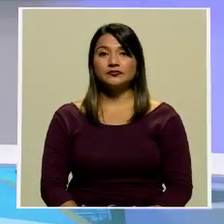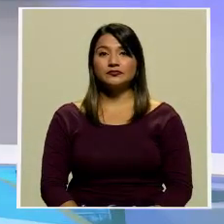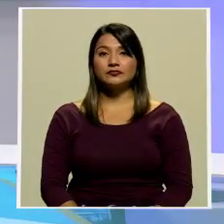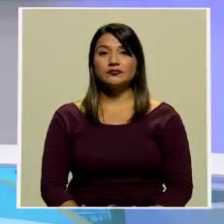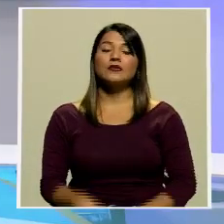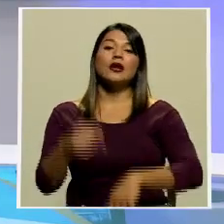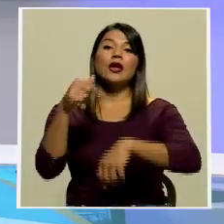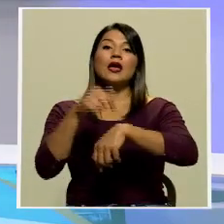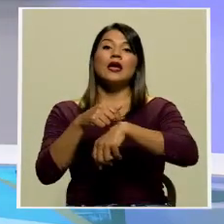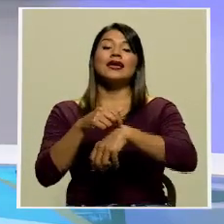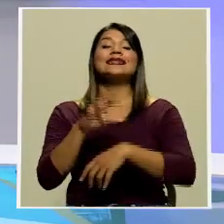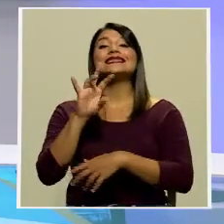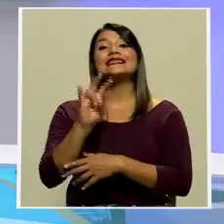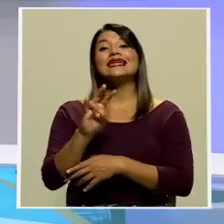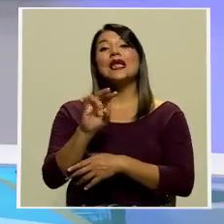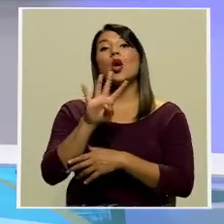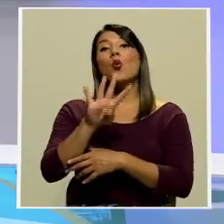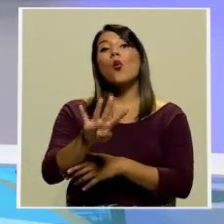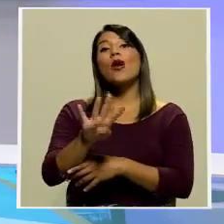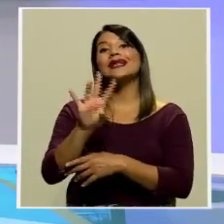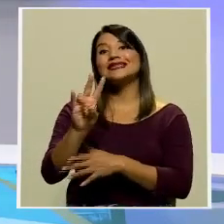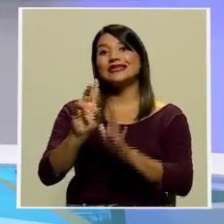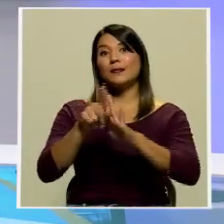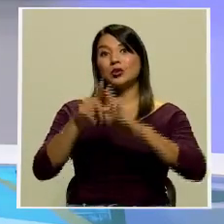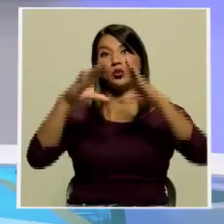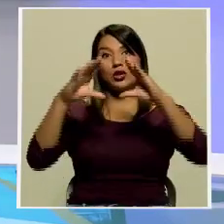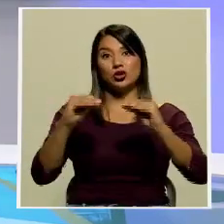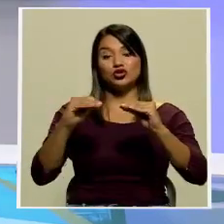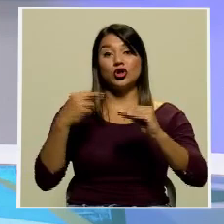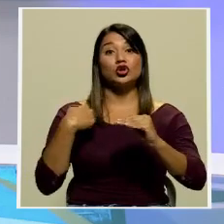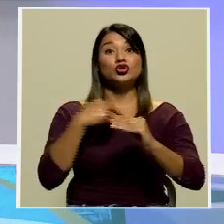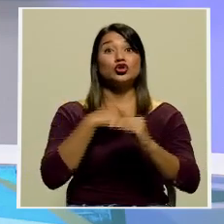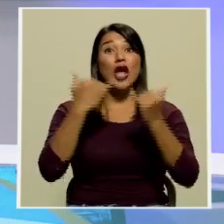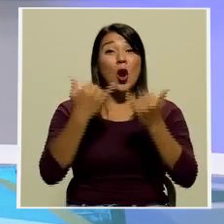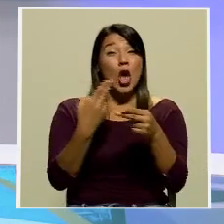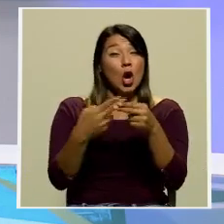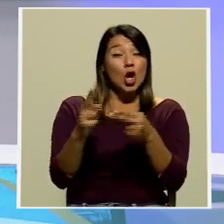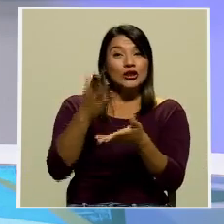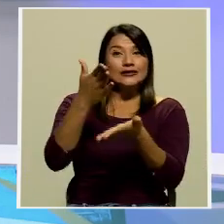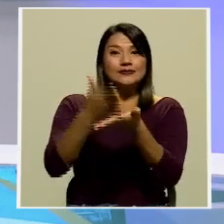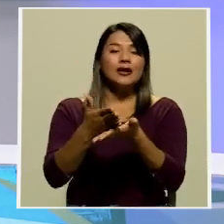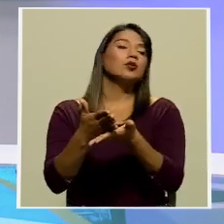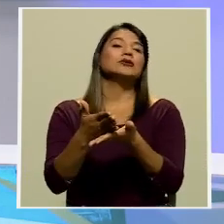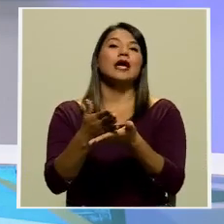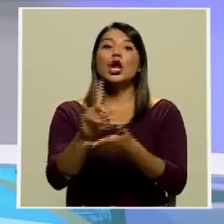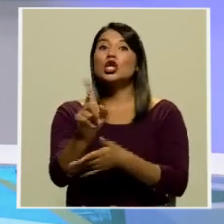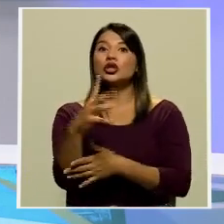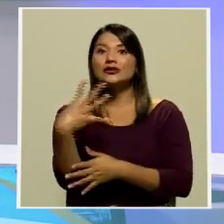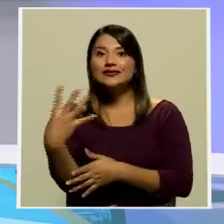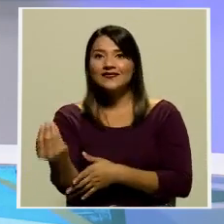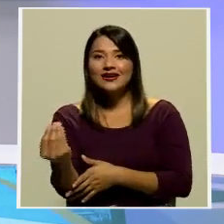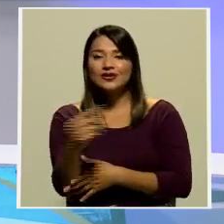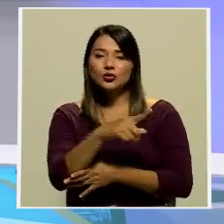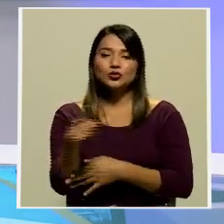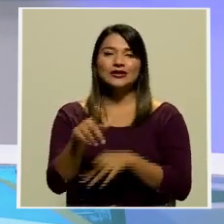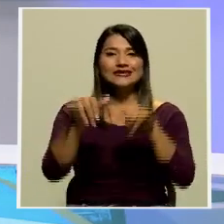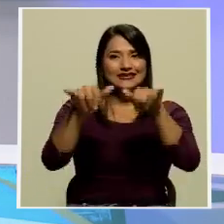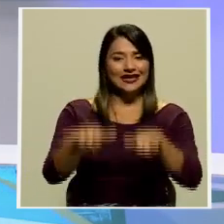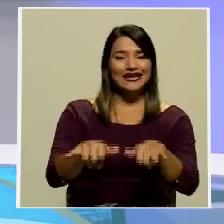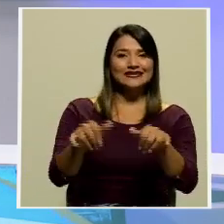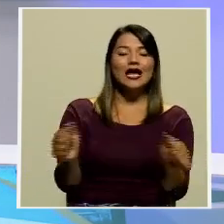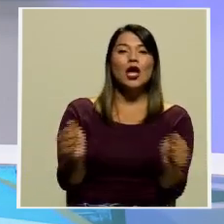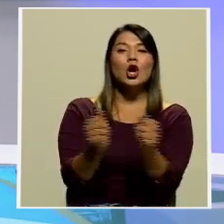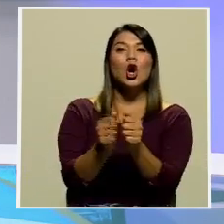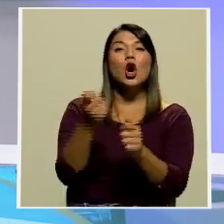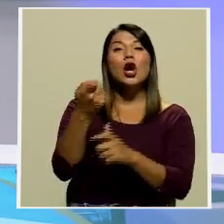A las 7 de la noche con 47 minutos nos vamos a una breve pausa, pero no se vaya, quédese en